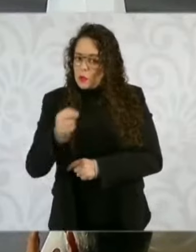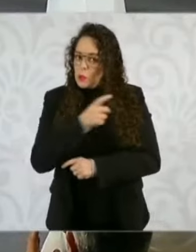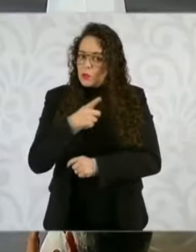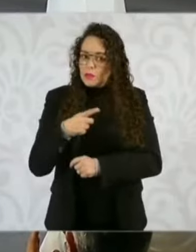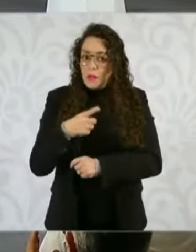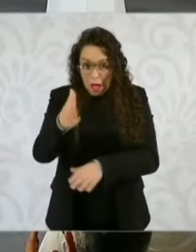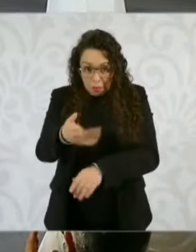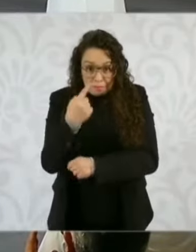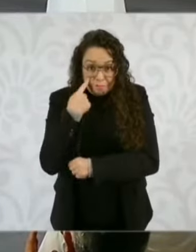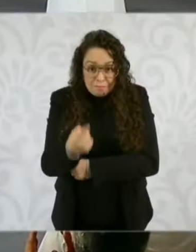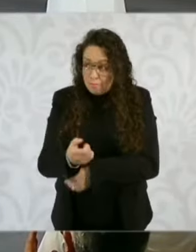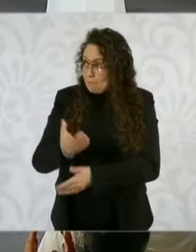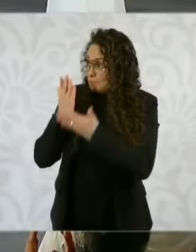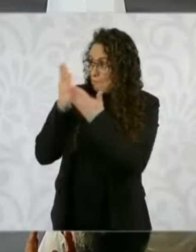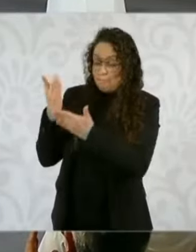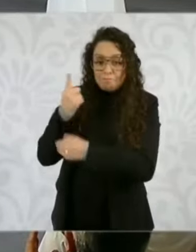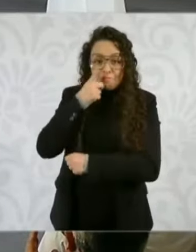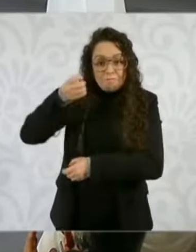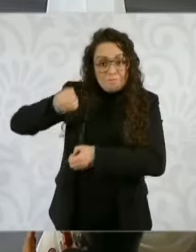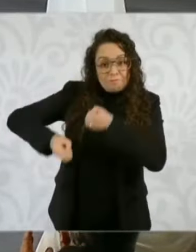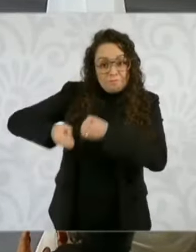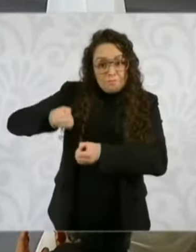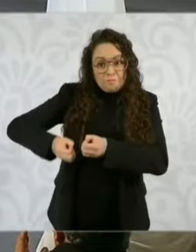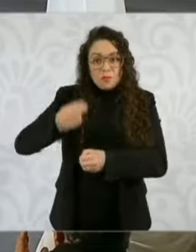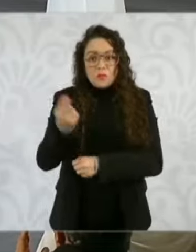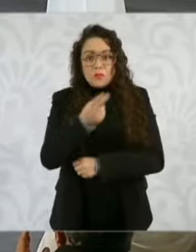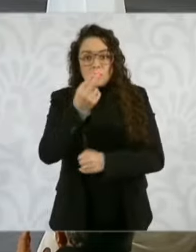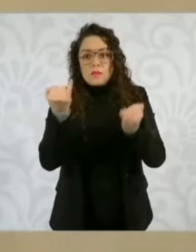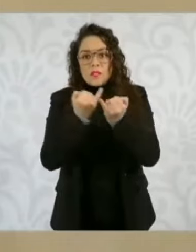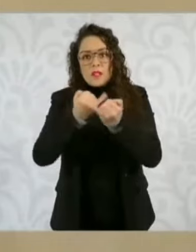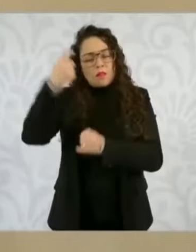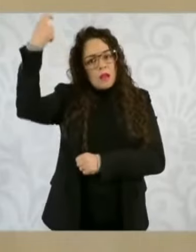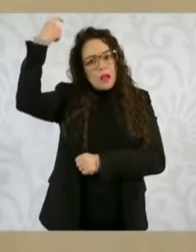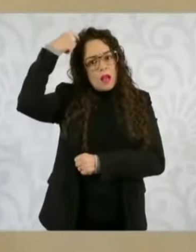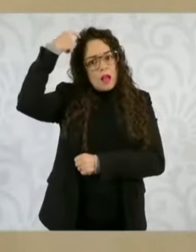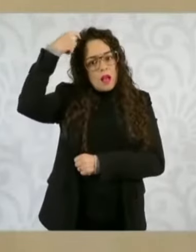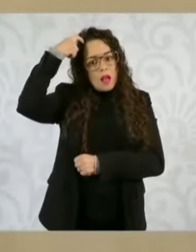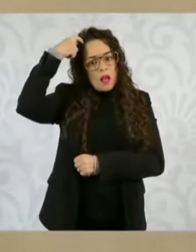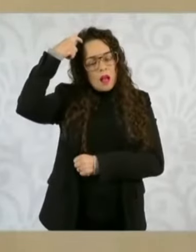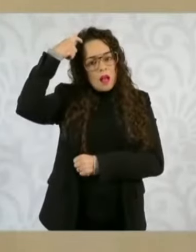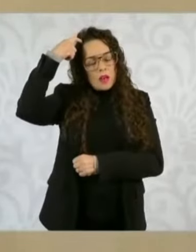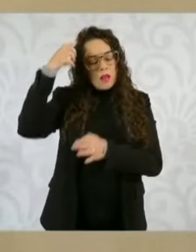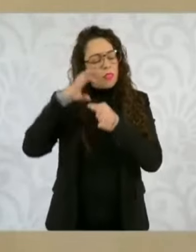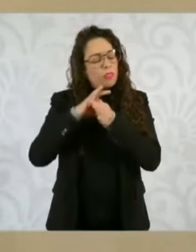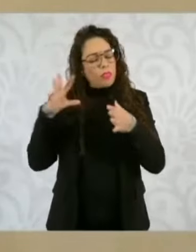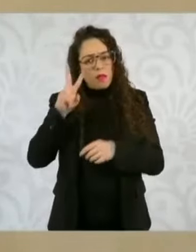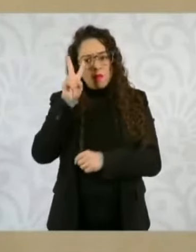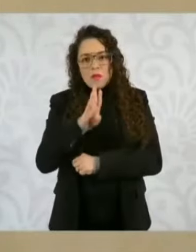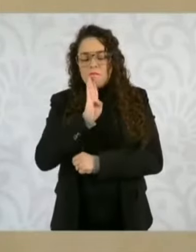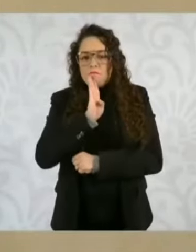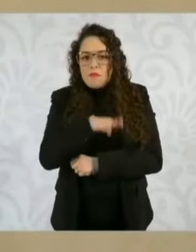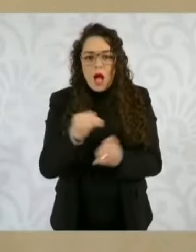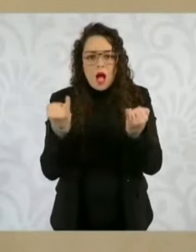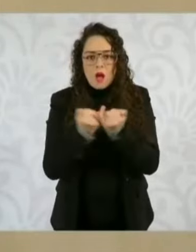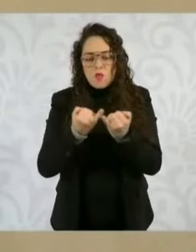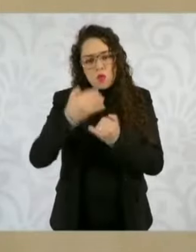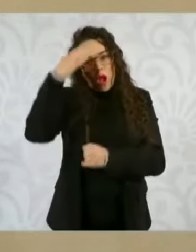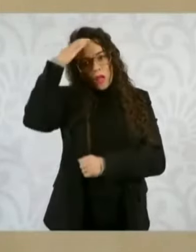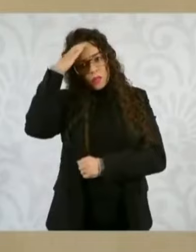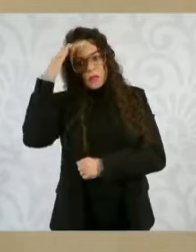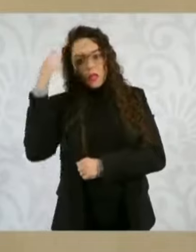¿Tiene usted esa misma neblina, esa mente nublada que el Chapo? Usted dice aquí que tiene más